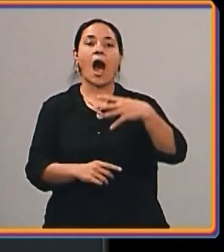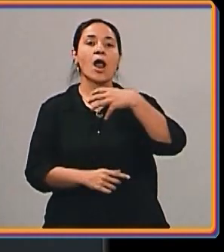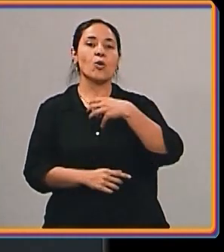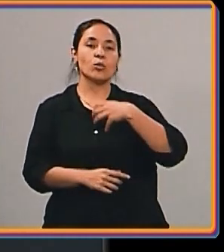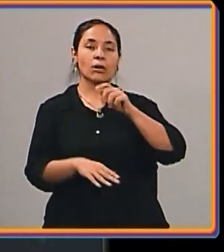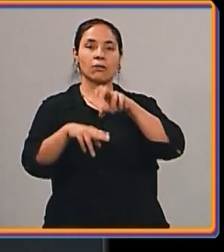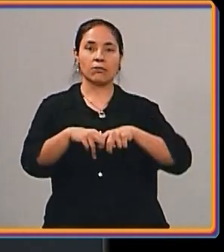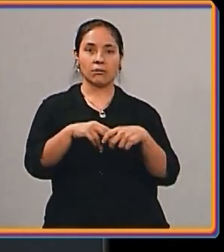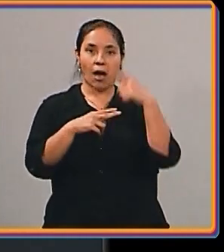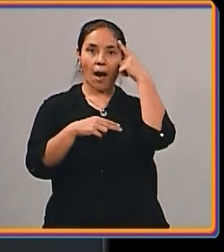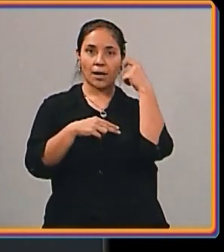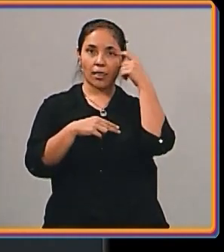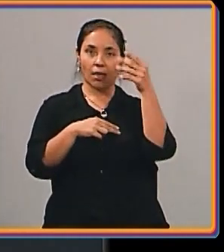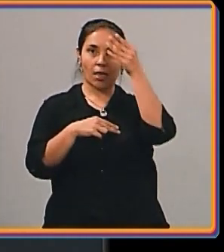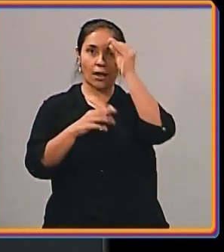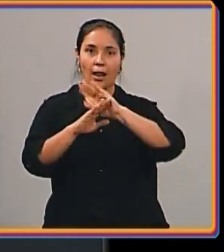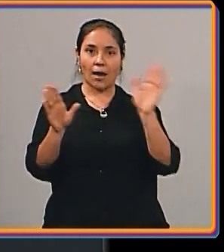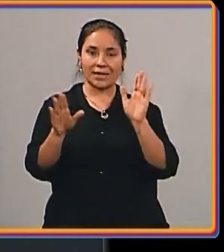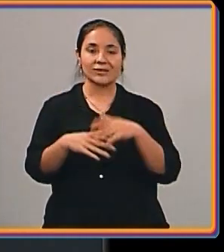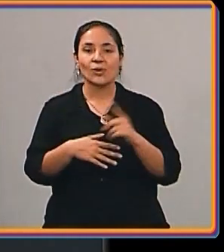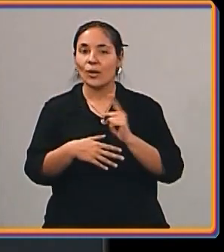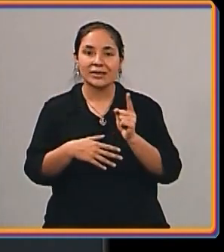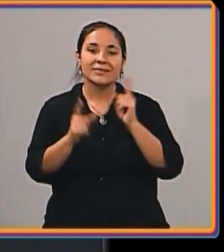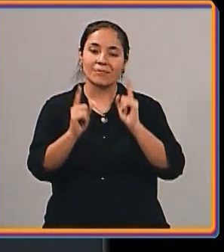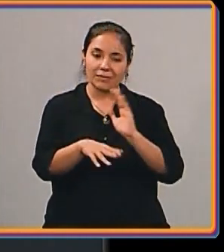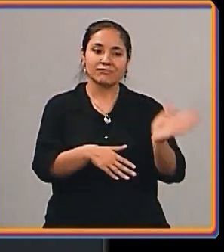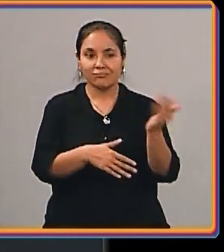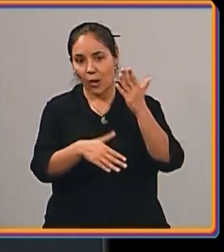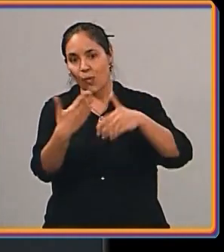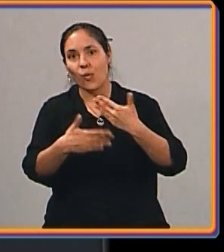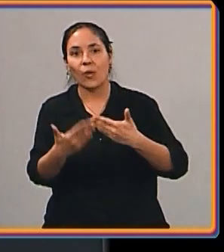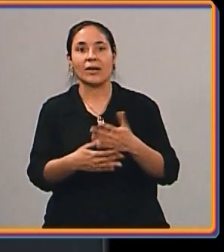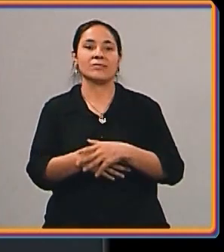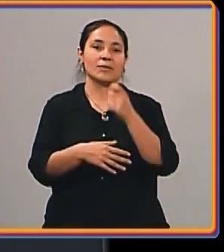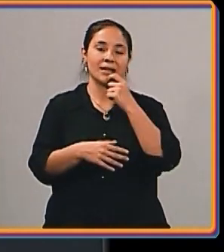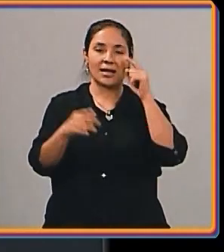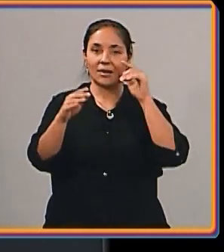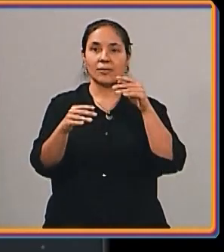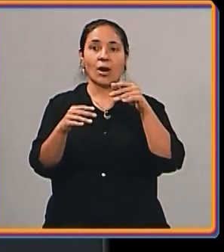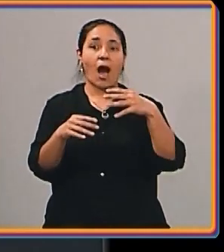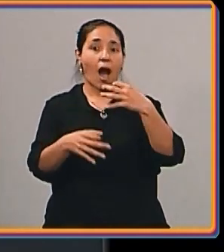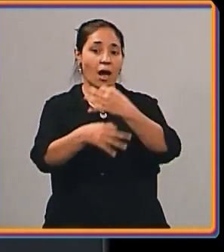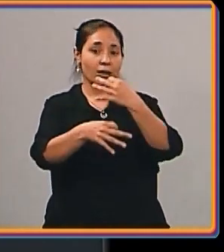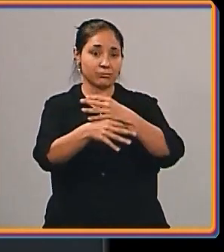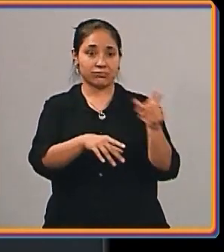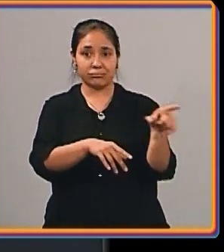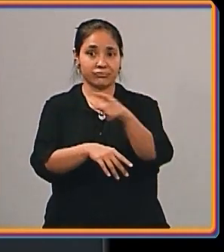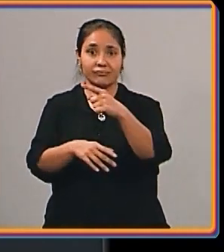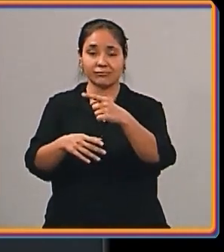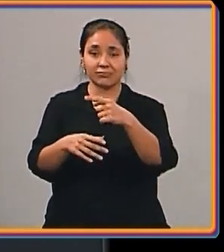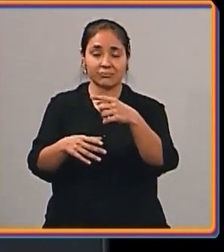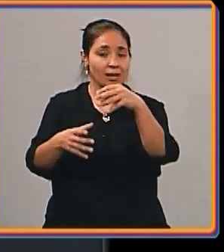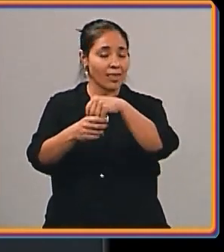¿sí? Entonces uno lo ve y lo que le pide cualquier padre o cualquier persona adulta que vaya a una institución con un niño de esta edad es que